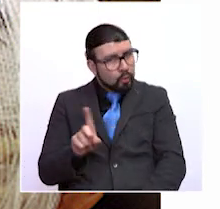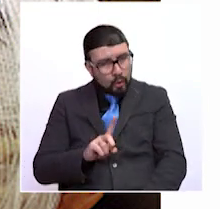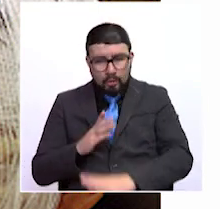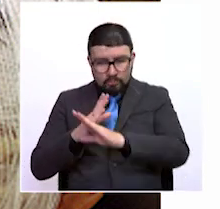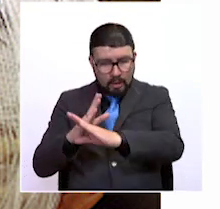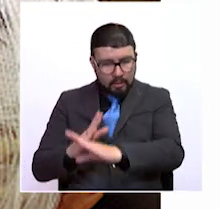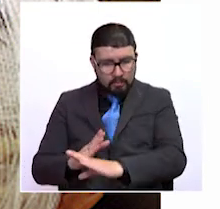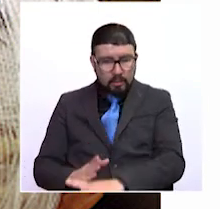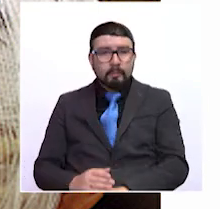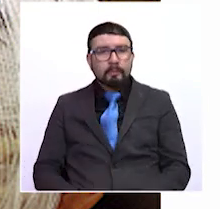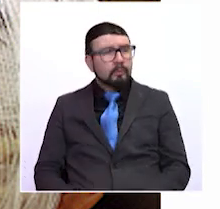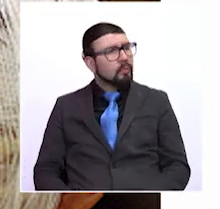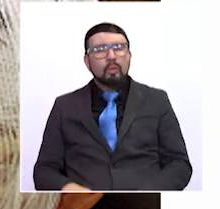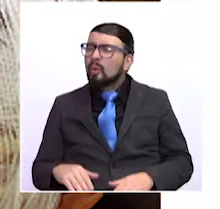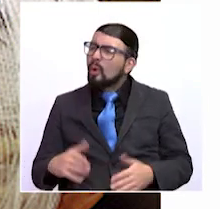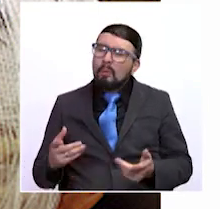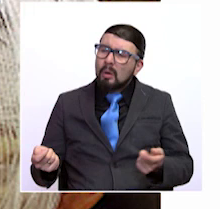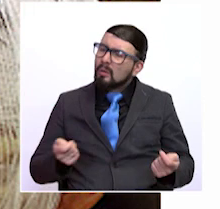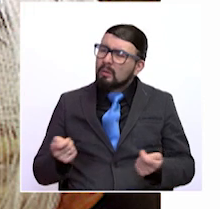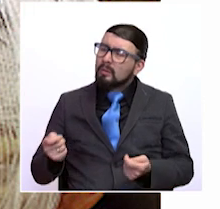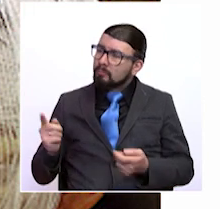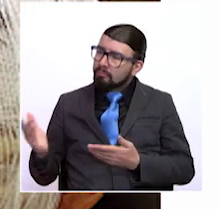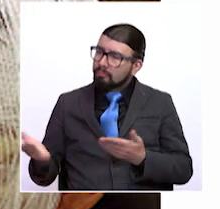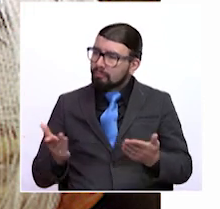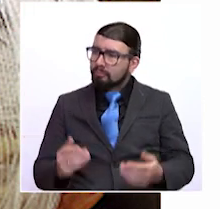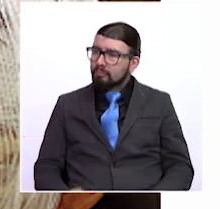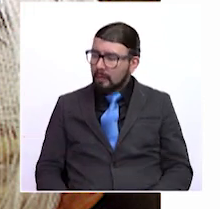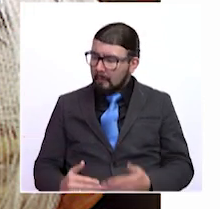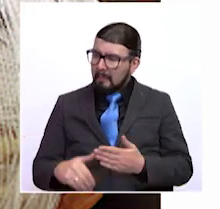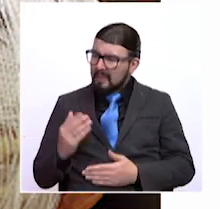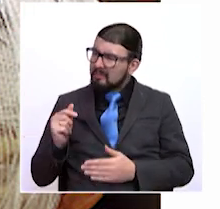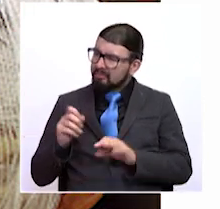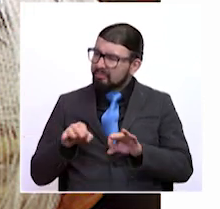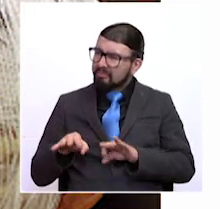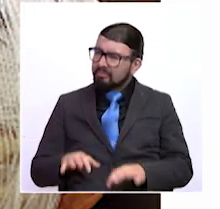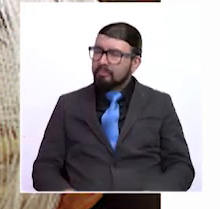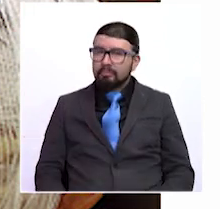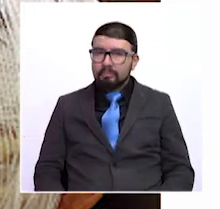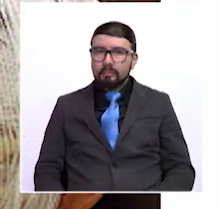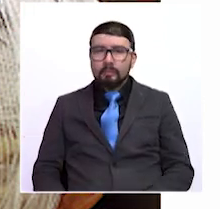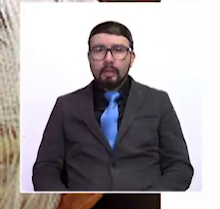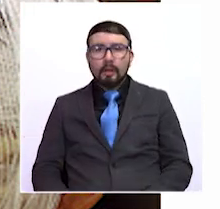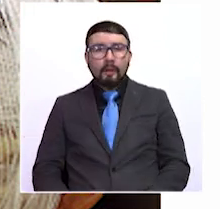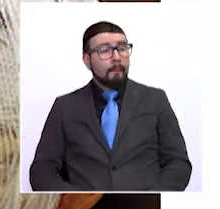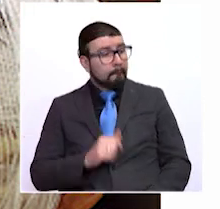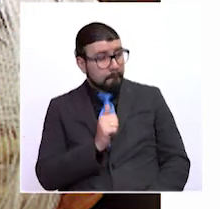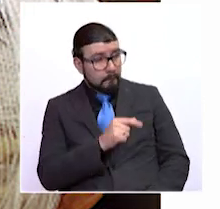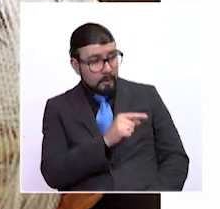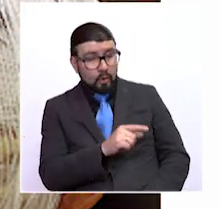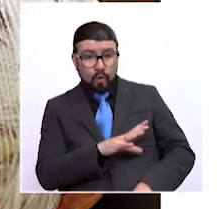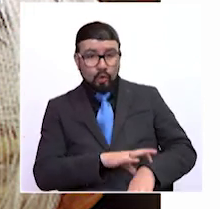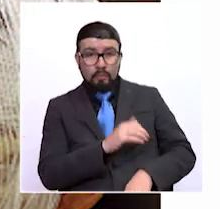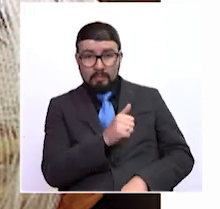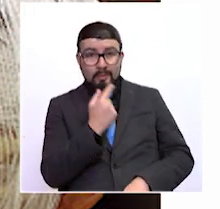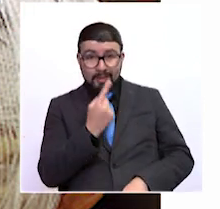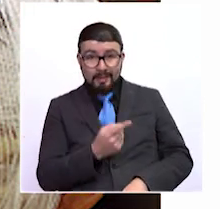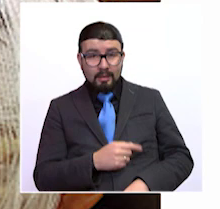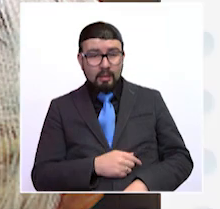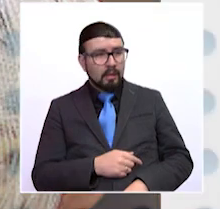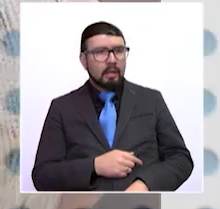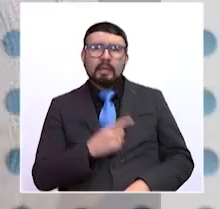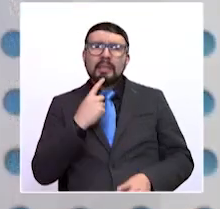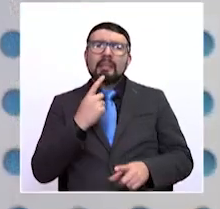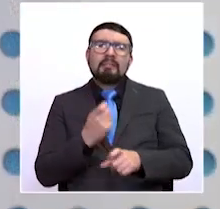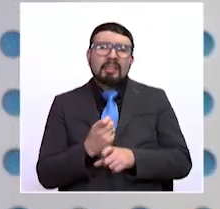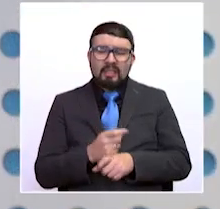manejo, doctora, bien puedes empezar a hablar acerca Para del complementar manejo. un poquito lo que decía la doctora, es muy difícil decirle a la abuelita que